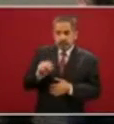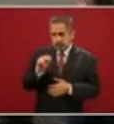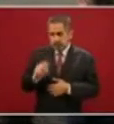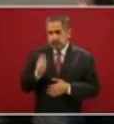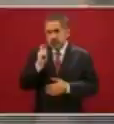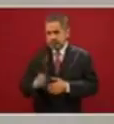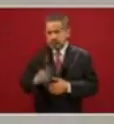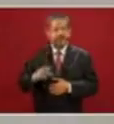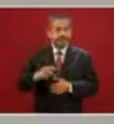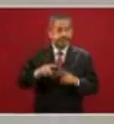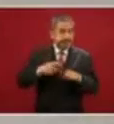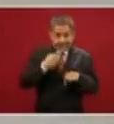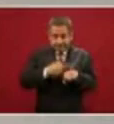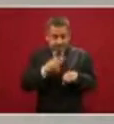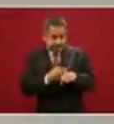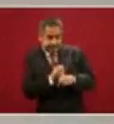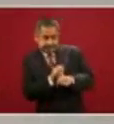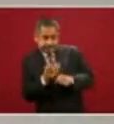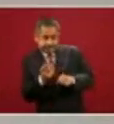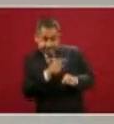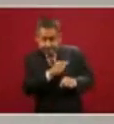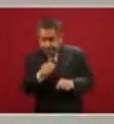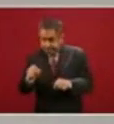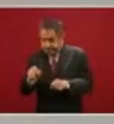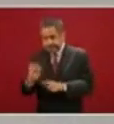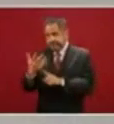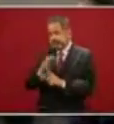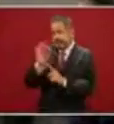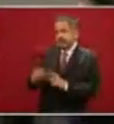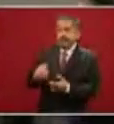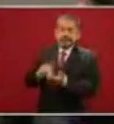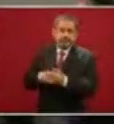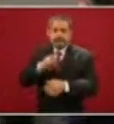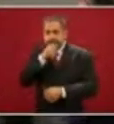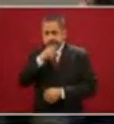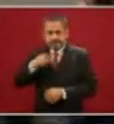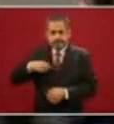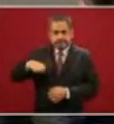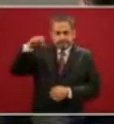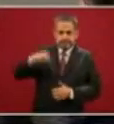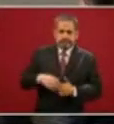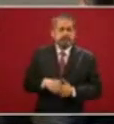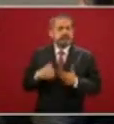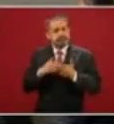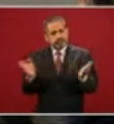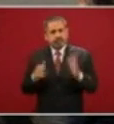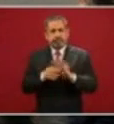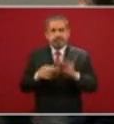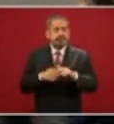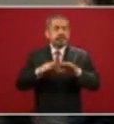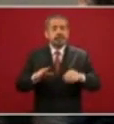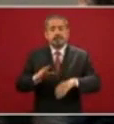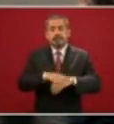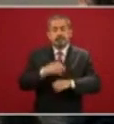población, el 5% de las personas sintomáticas. Quería dar esta panorámica porque ayer me